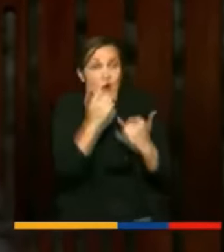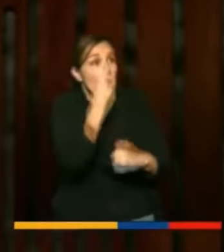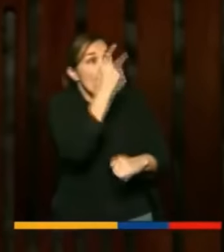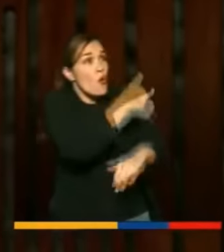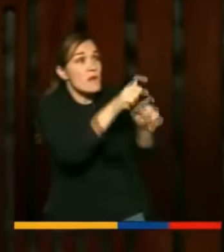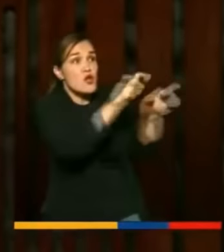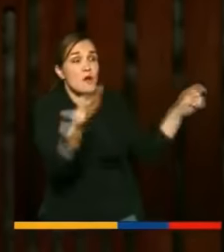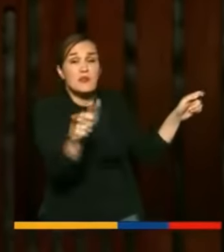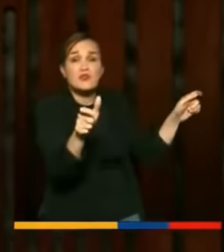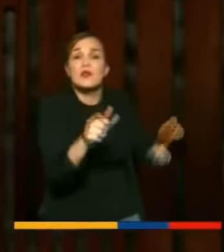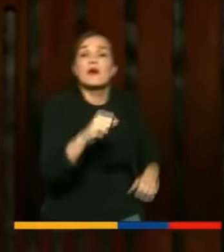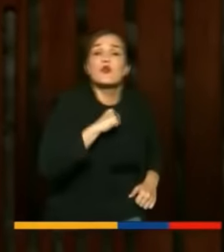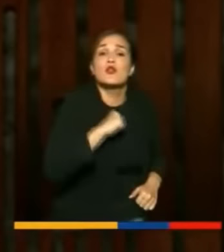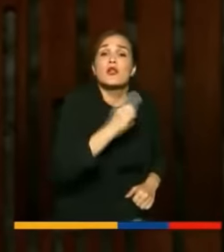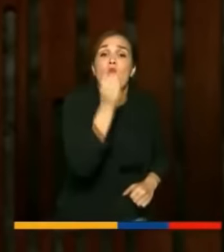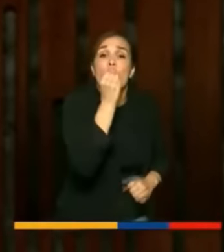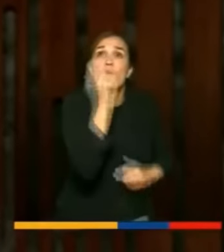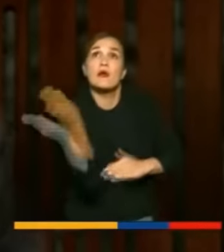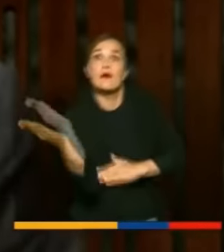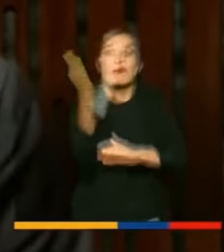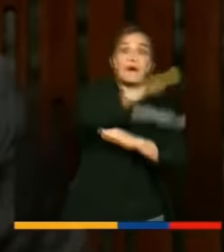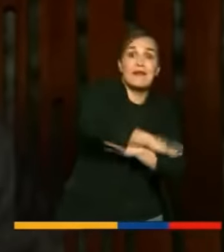dejado de comer 3 veces al día.